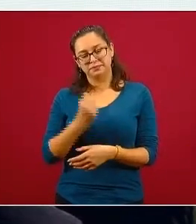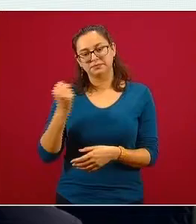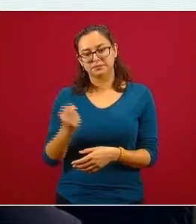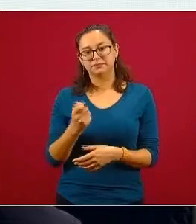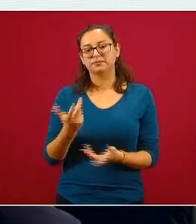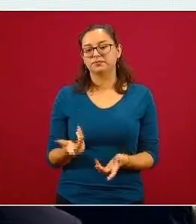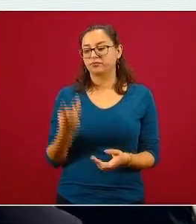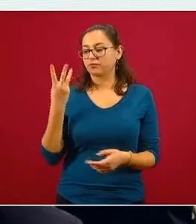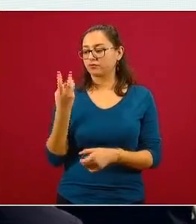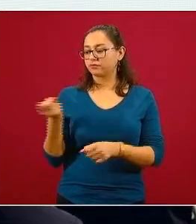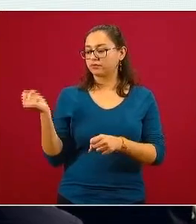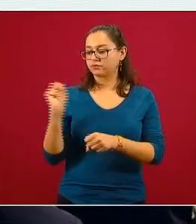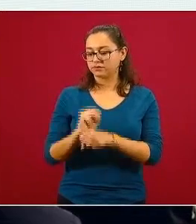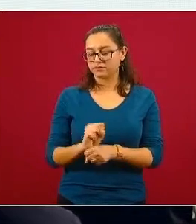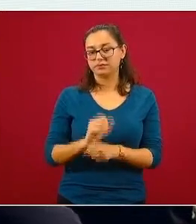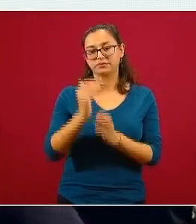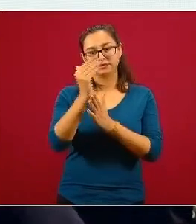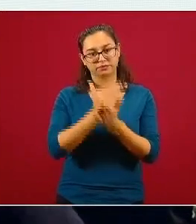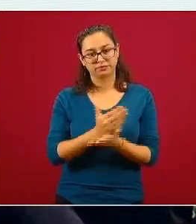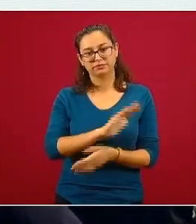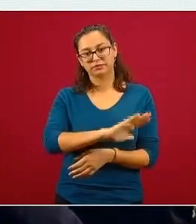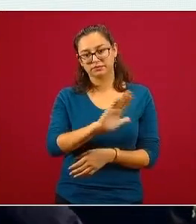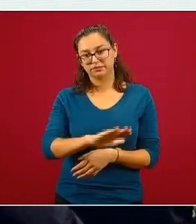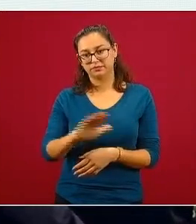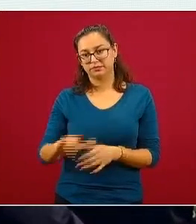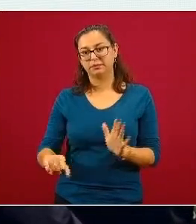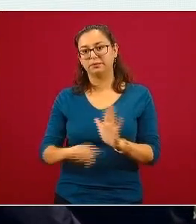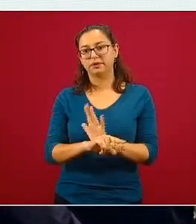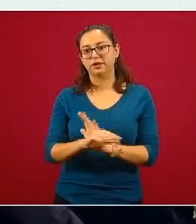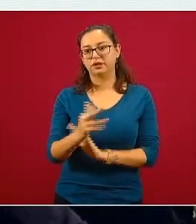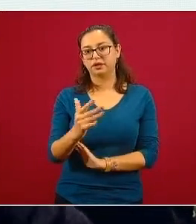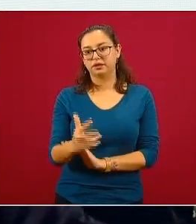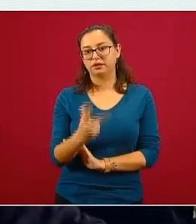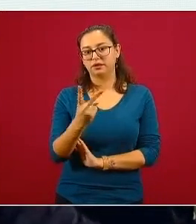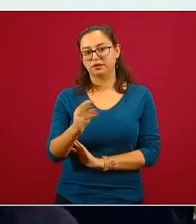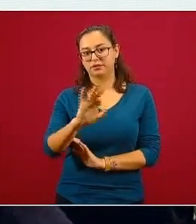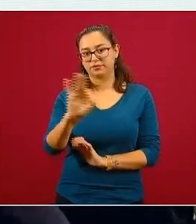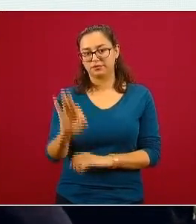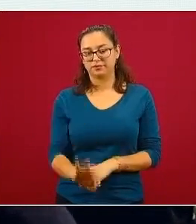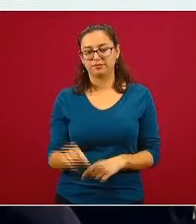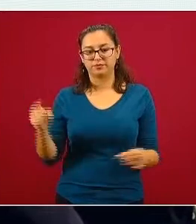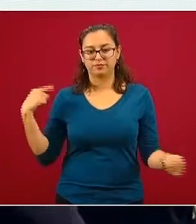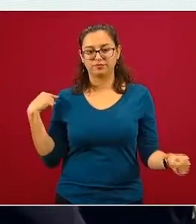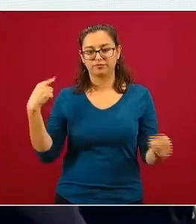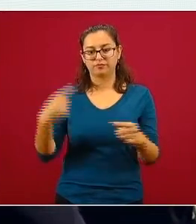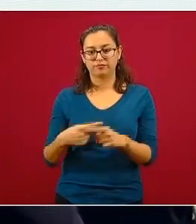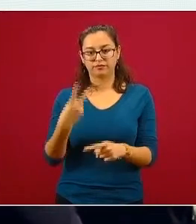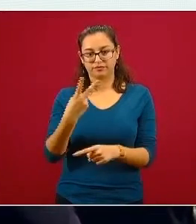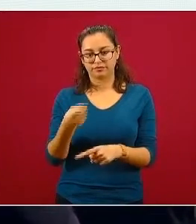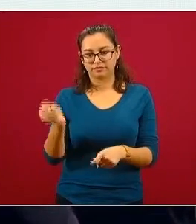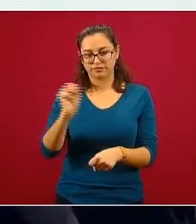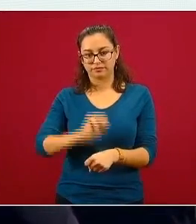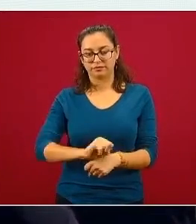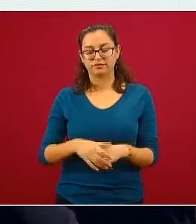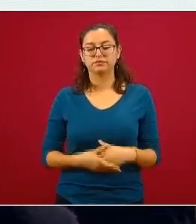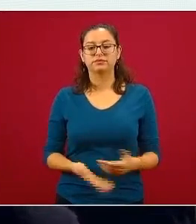28, ya por 4 semanas consecutivas, siendo de menos 52% las últimas 2. Vamos a ver los municipios